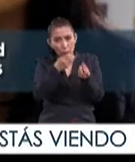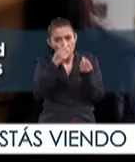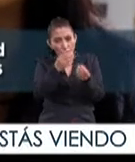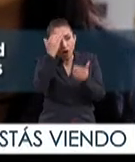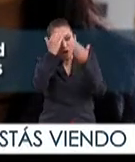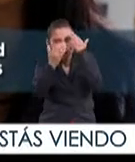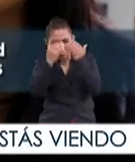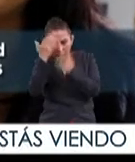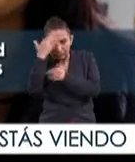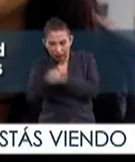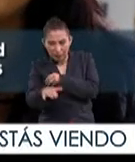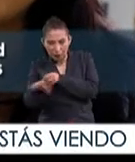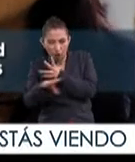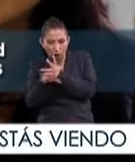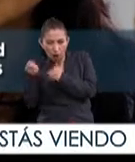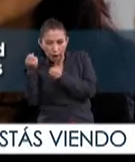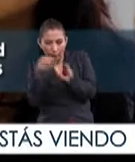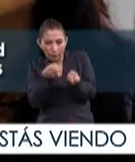Estado de Puebla,